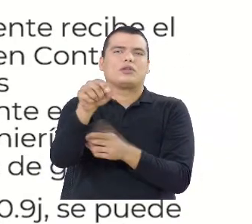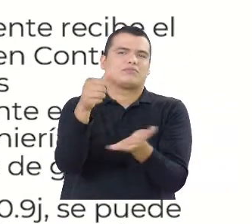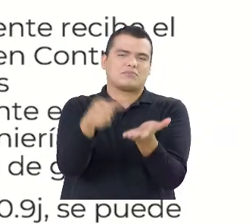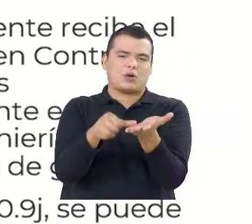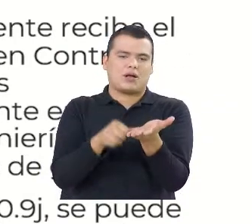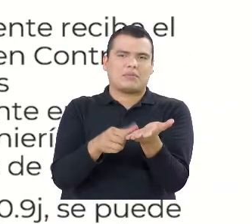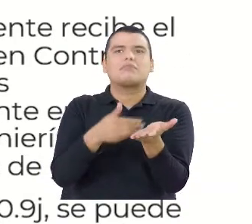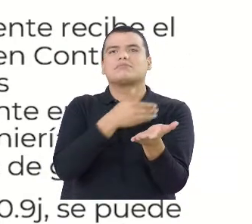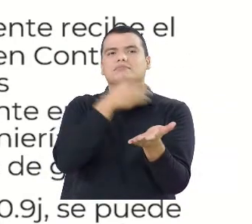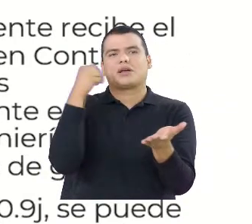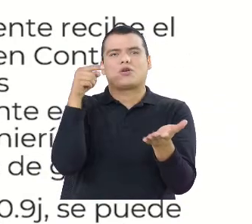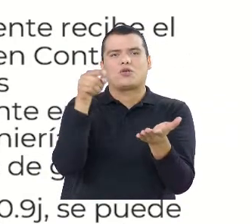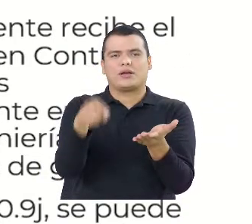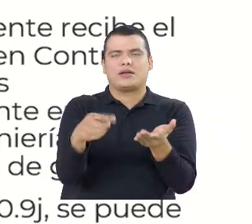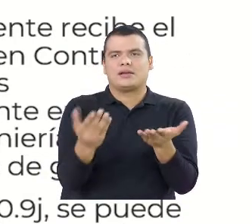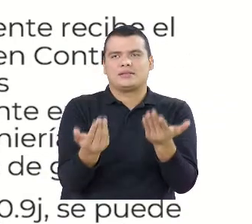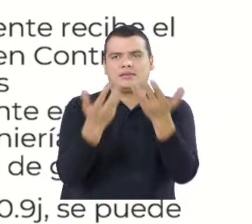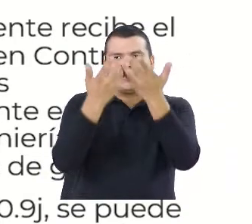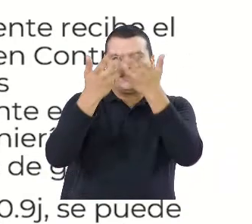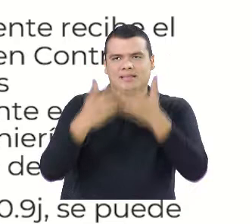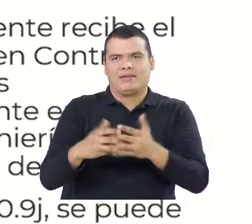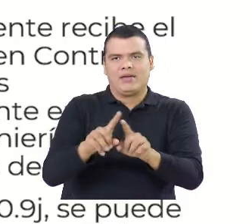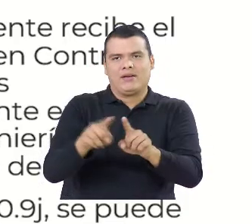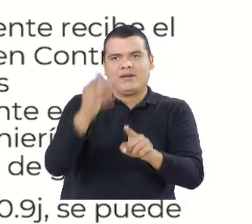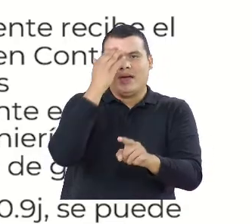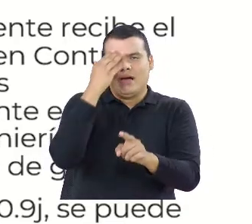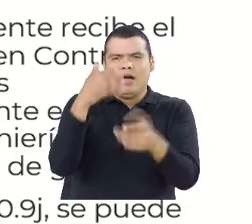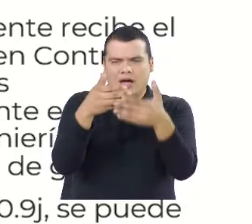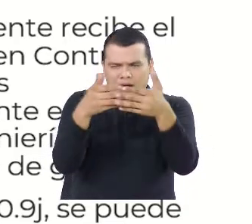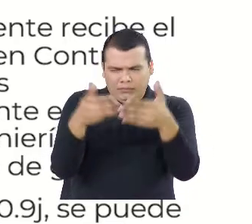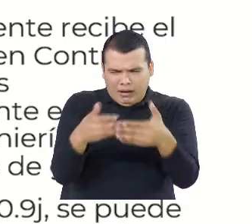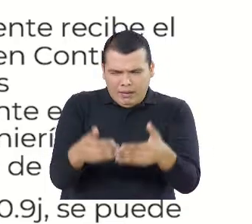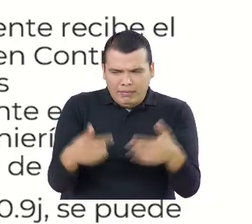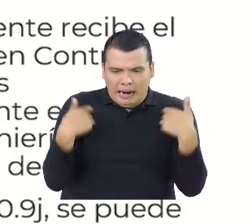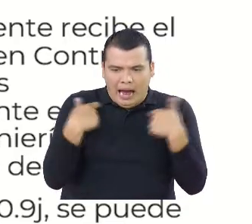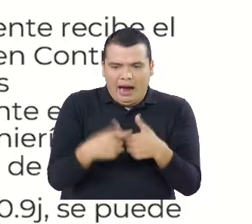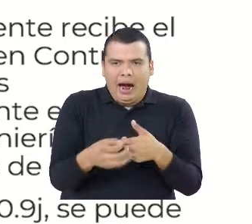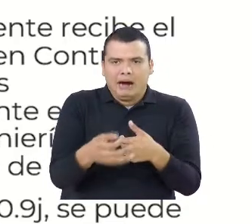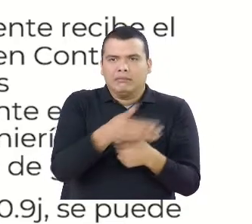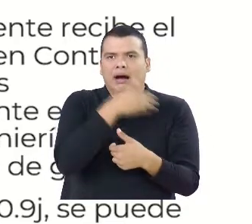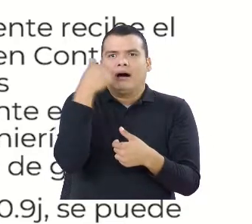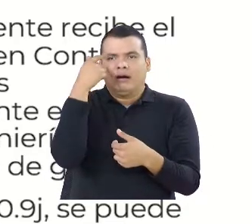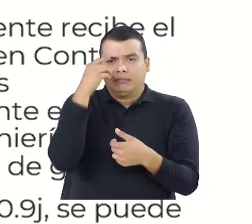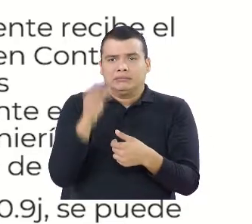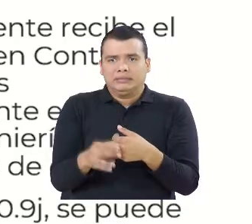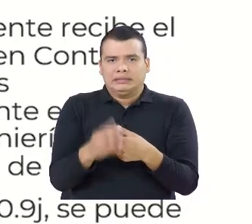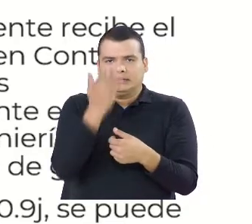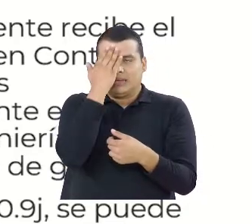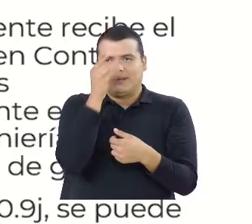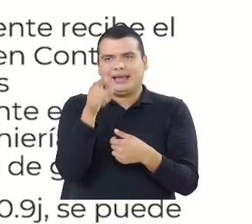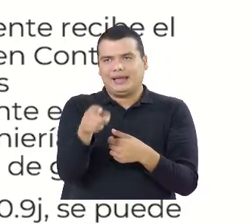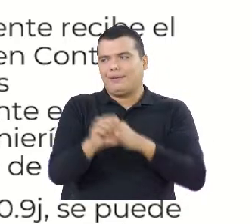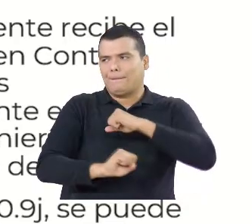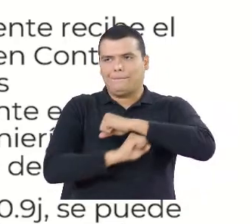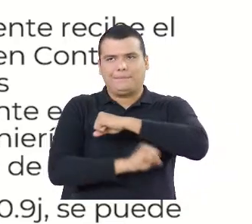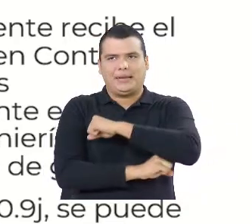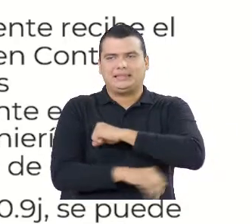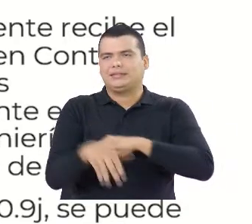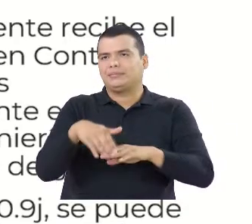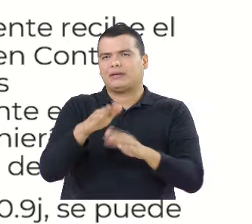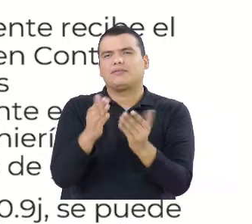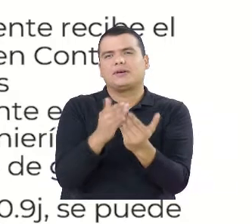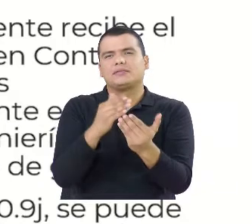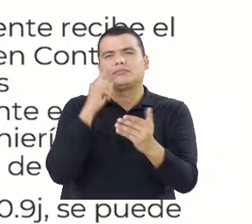programa, a otro sistema que son las máquinas de dibujo en base a Arduino